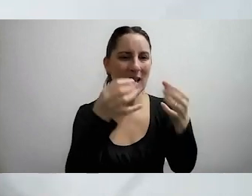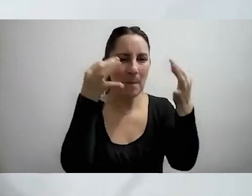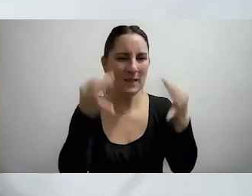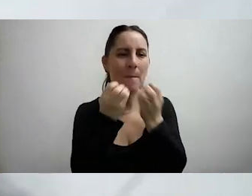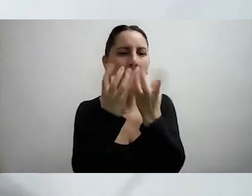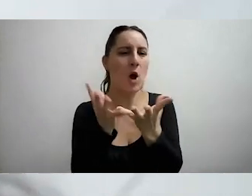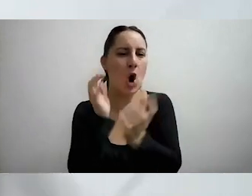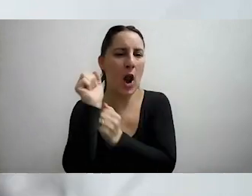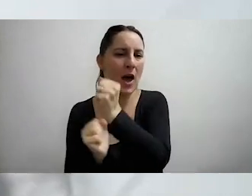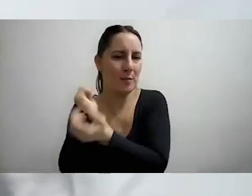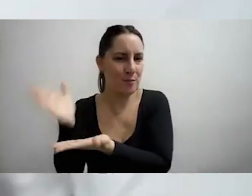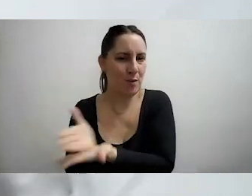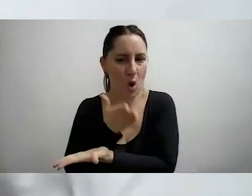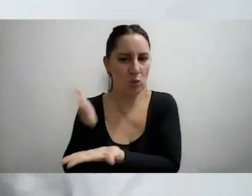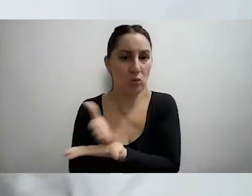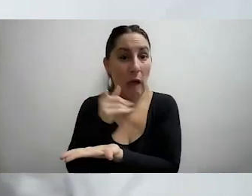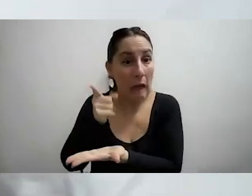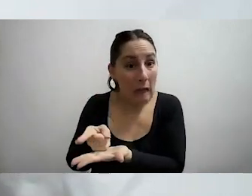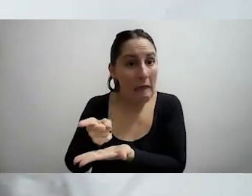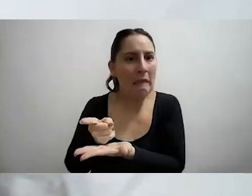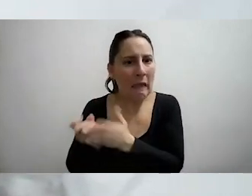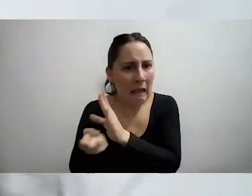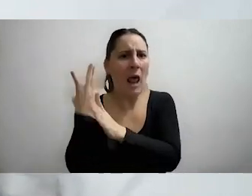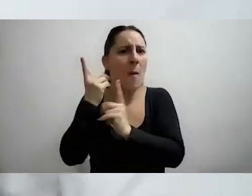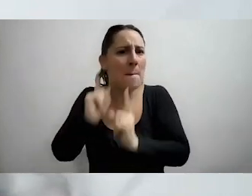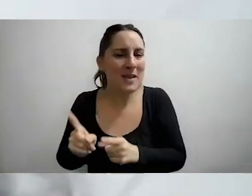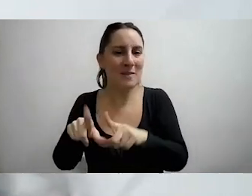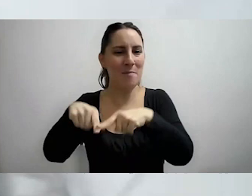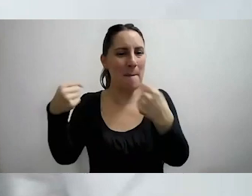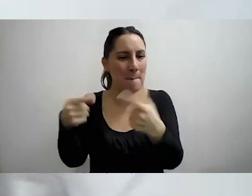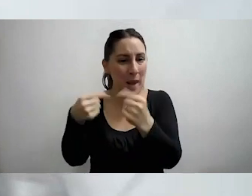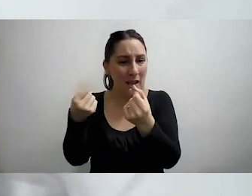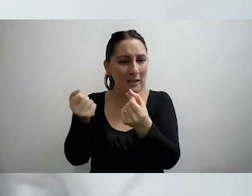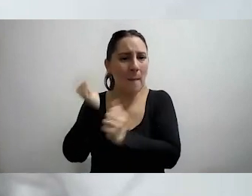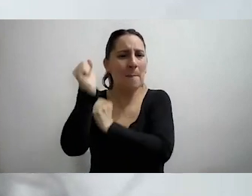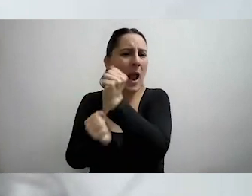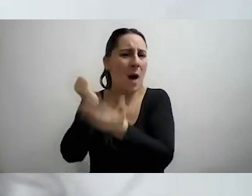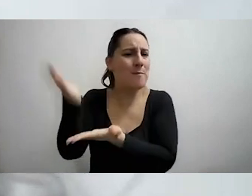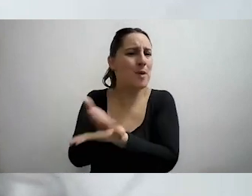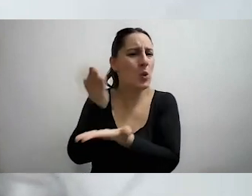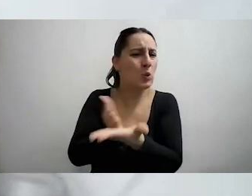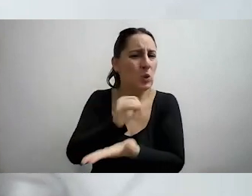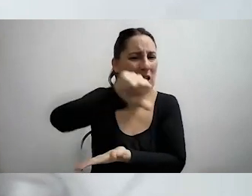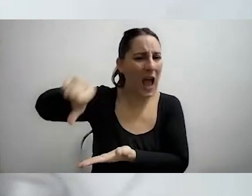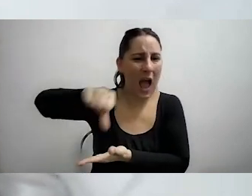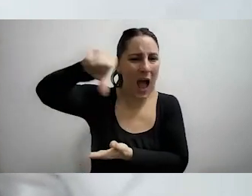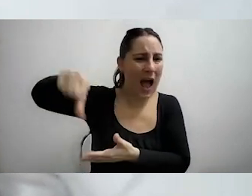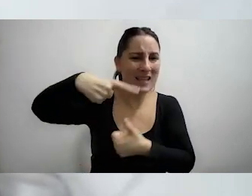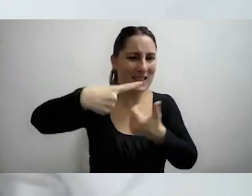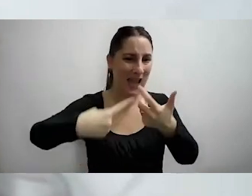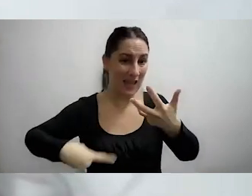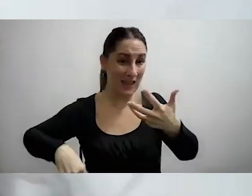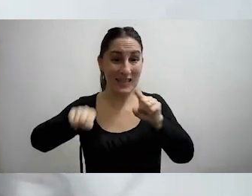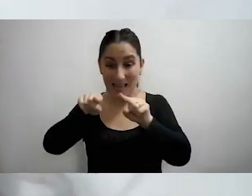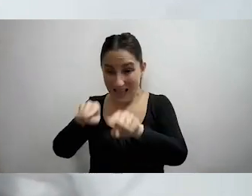mejorando la producción generaron en la misma planta la producción de aceites. Y ese material, todo ese material